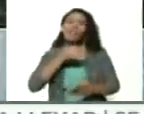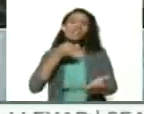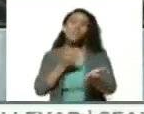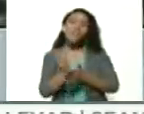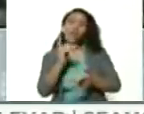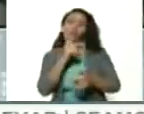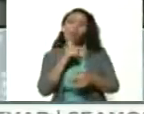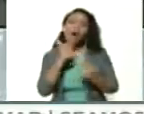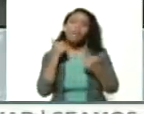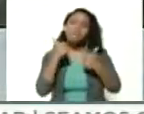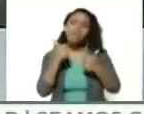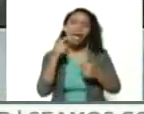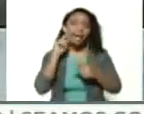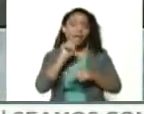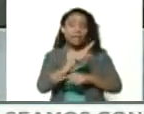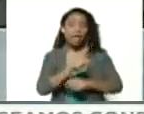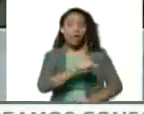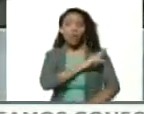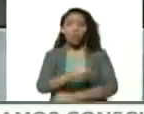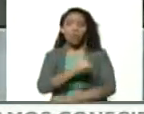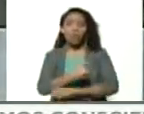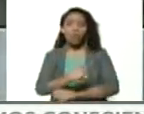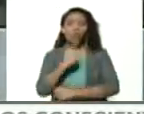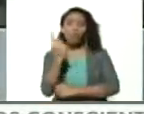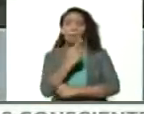Pretendido dictador que duró 47 horas.